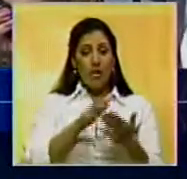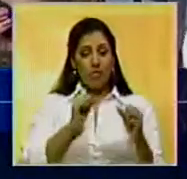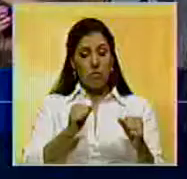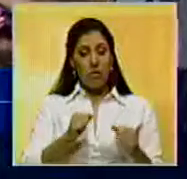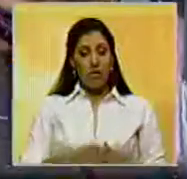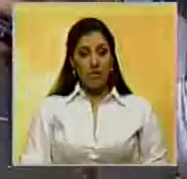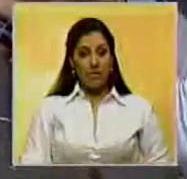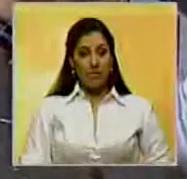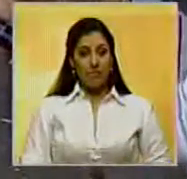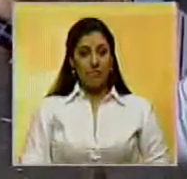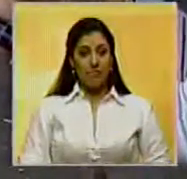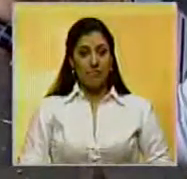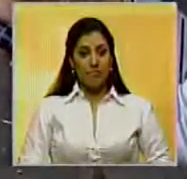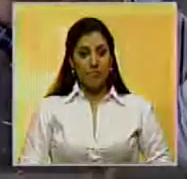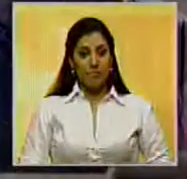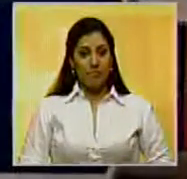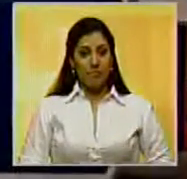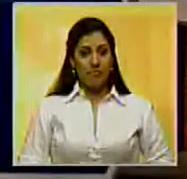fuerte.